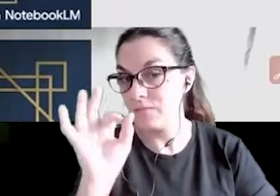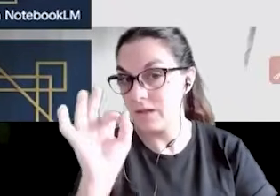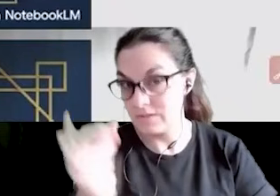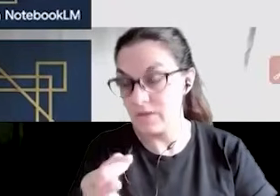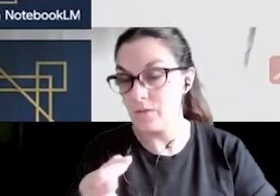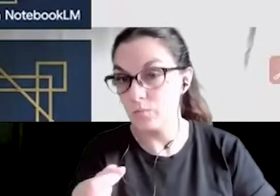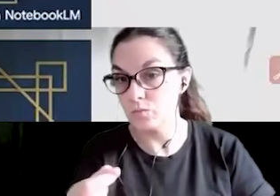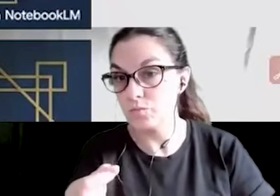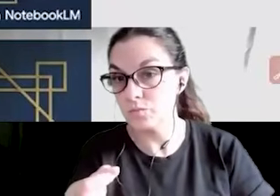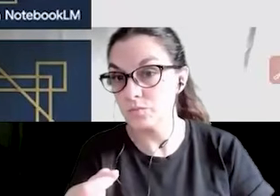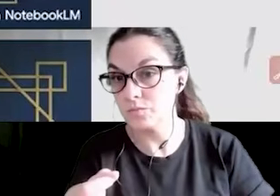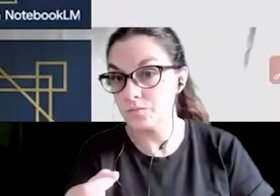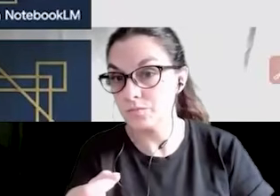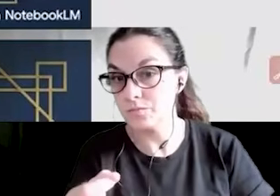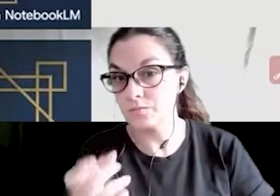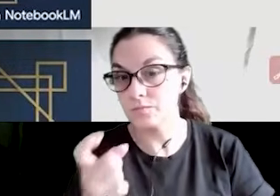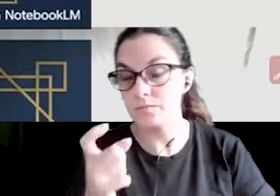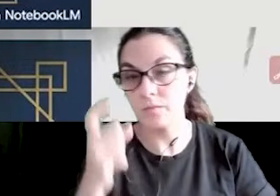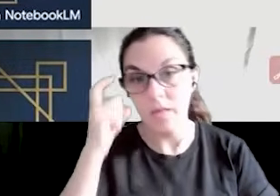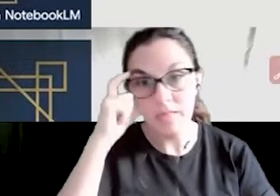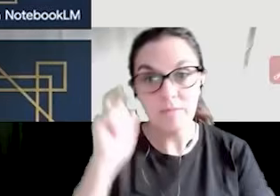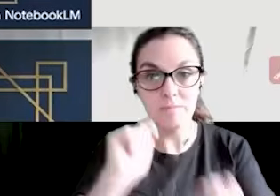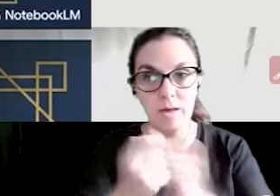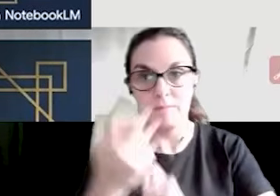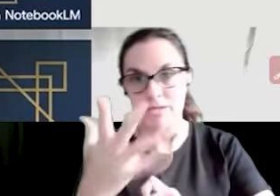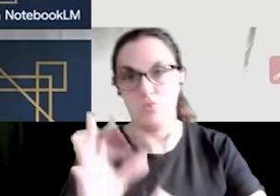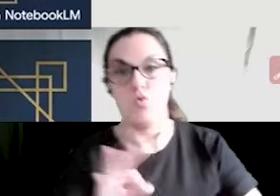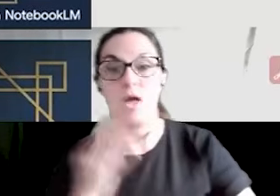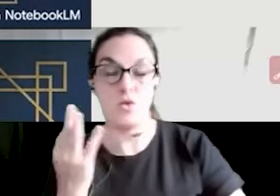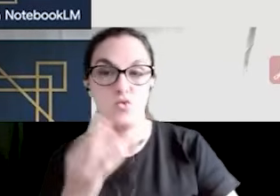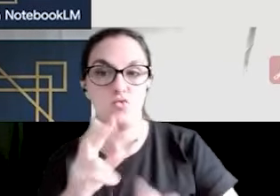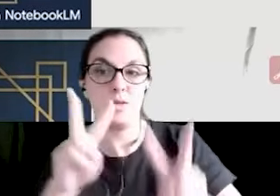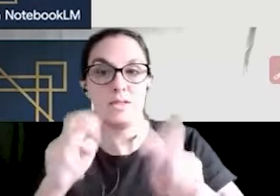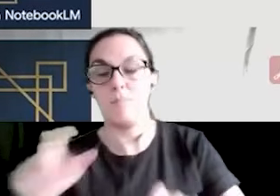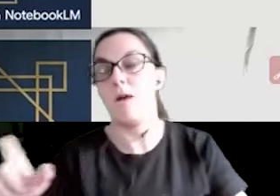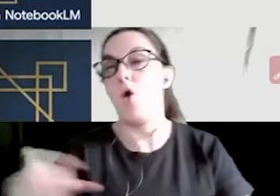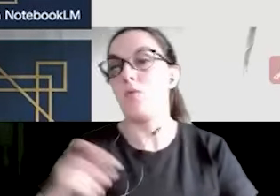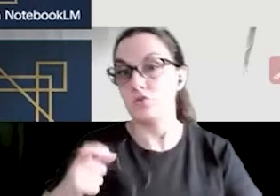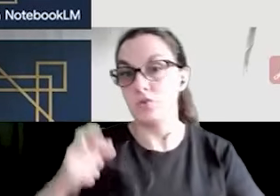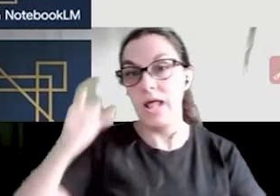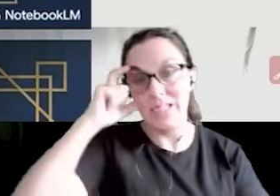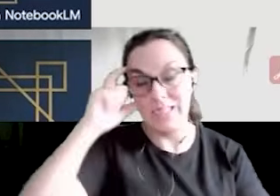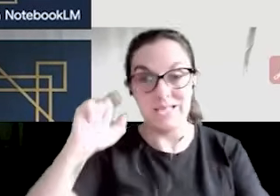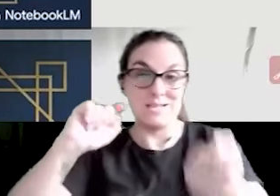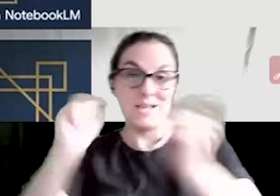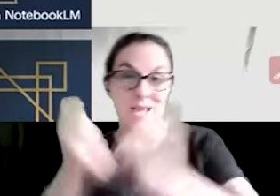pasó de 10 a 5 años, y en materia de obra social de 10 a 3 años.